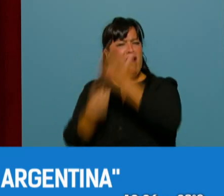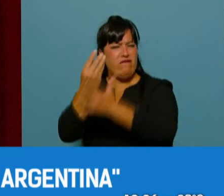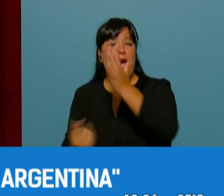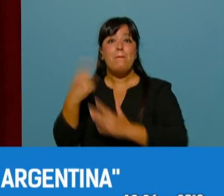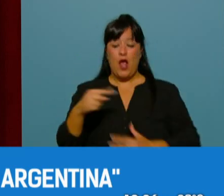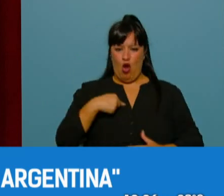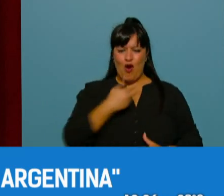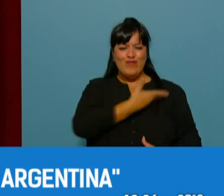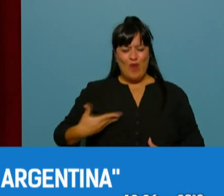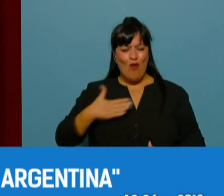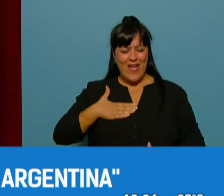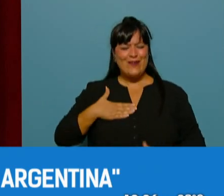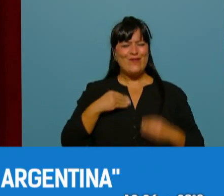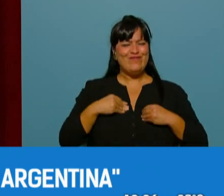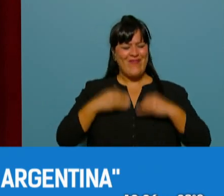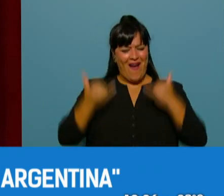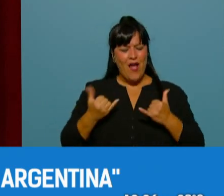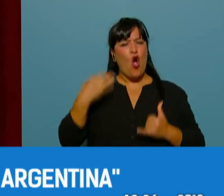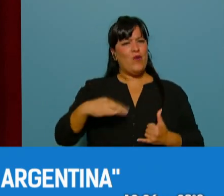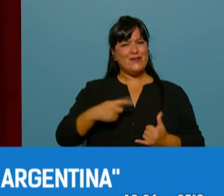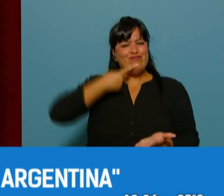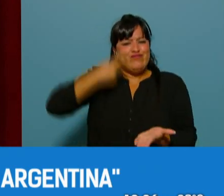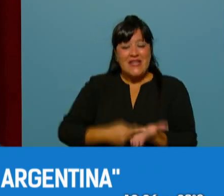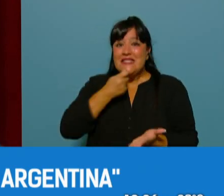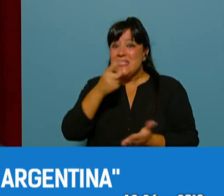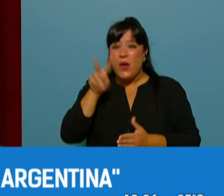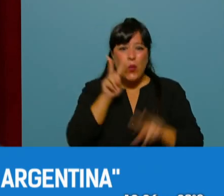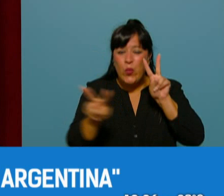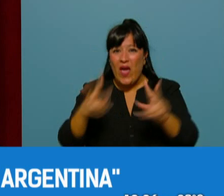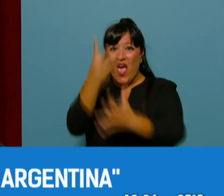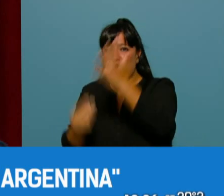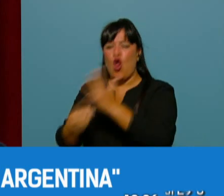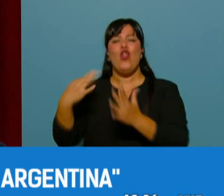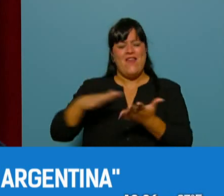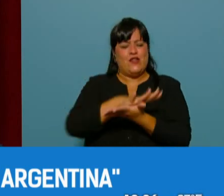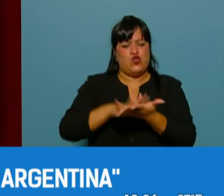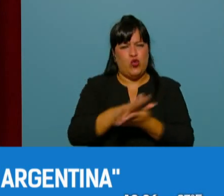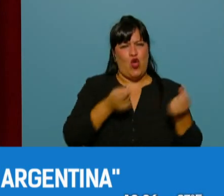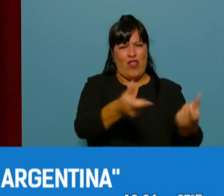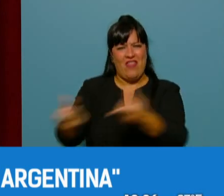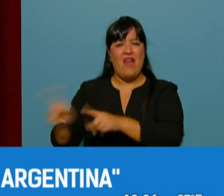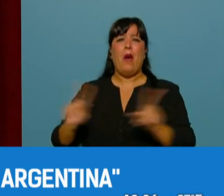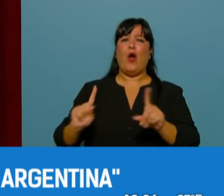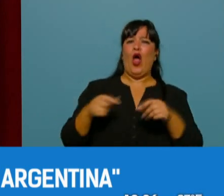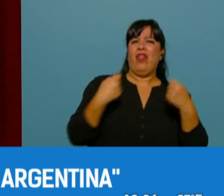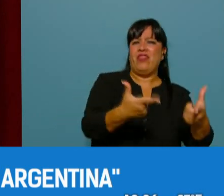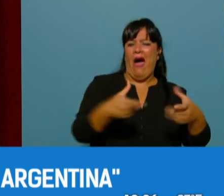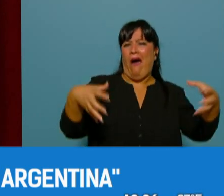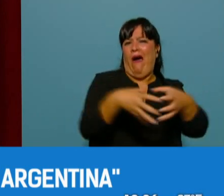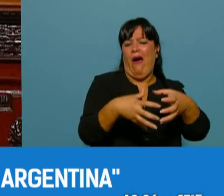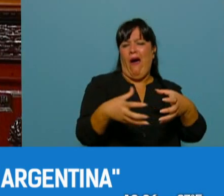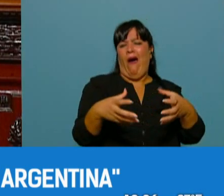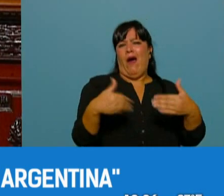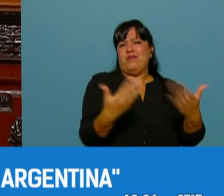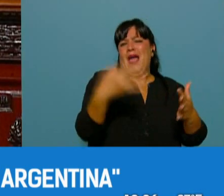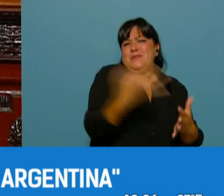sí tiene la obligación de corregir esos errores para desterrar cualquier indicio de privilegio o falta de